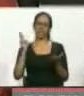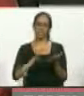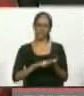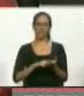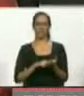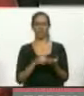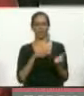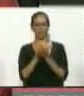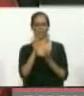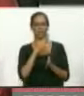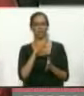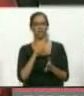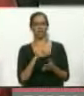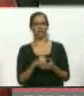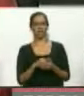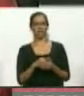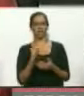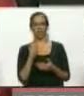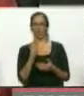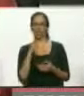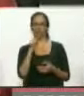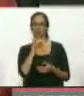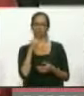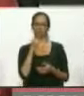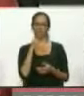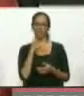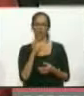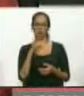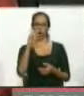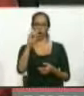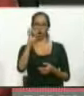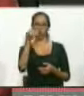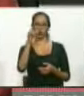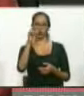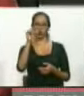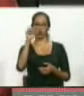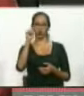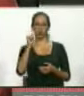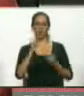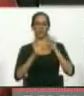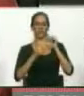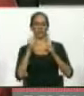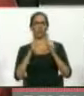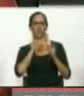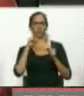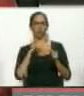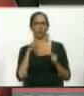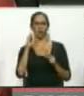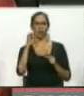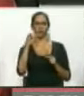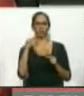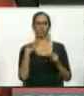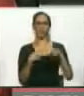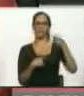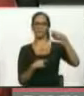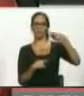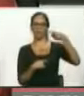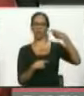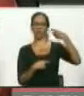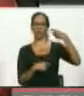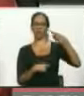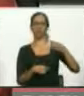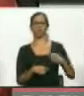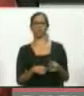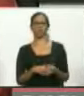por ahí creo que os una digo algo porque está en tendencia en twitter mientras nosotros estamos el tercero es un acta de primeros y también